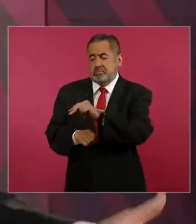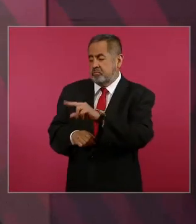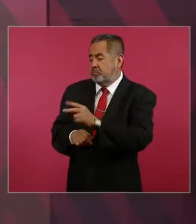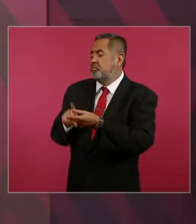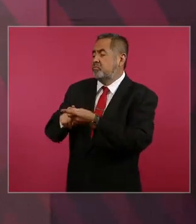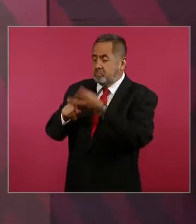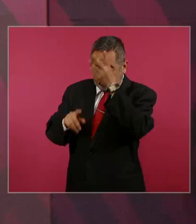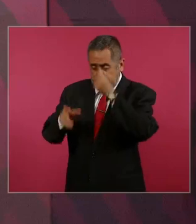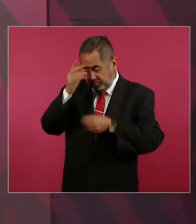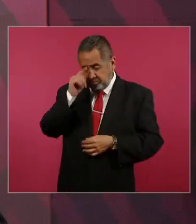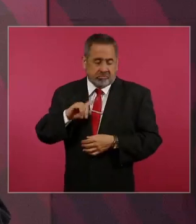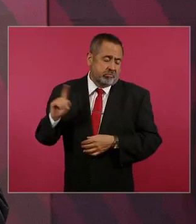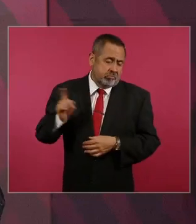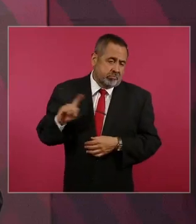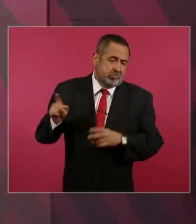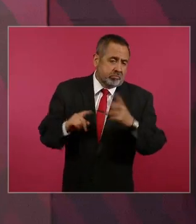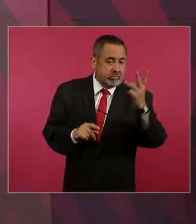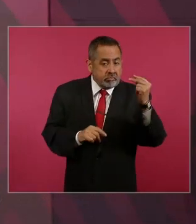formar